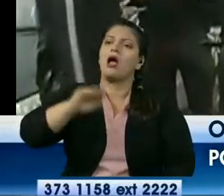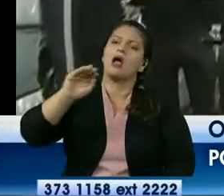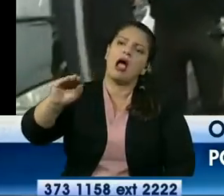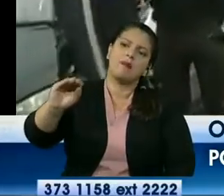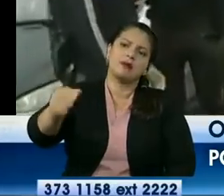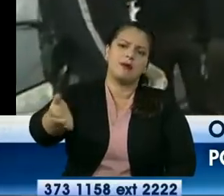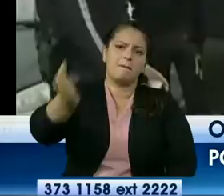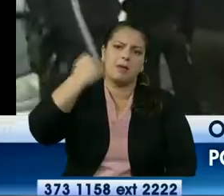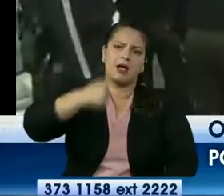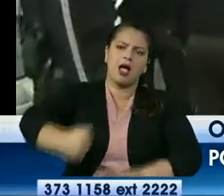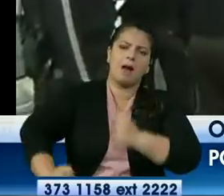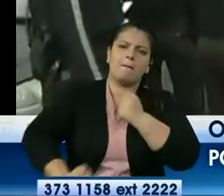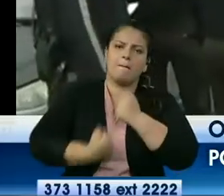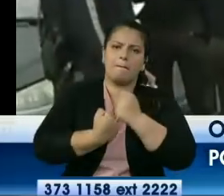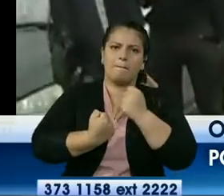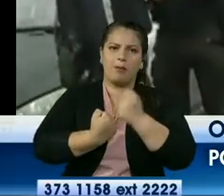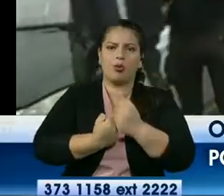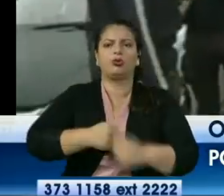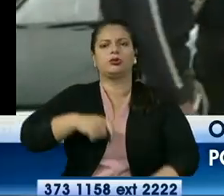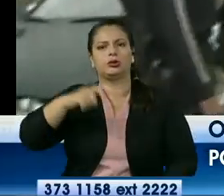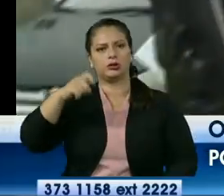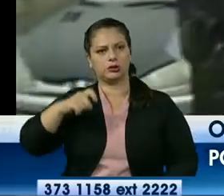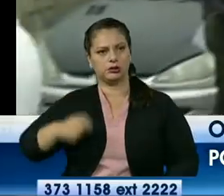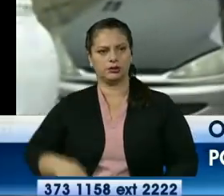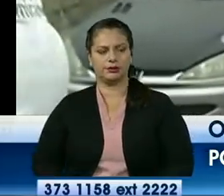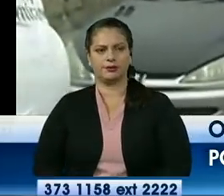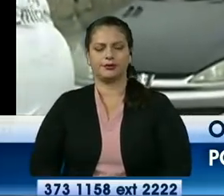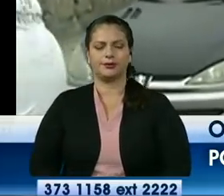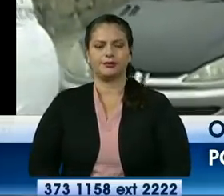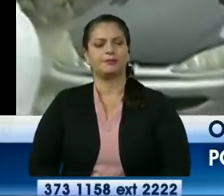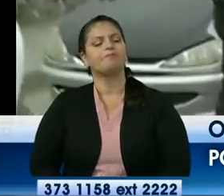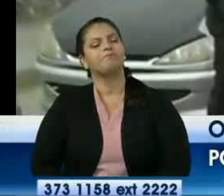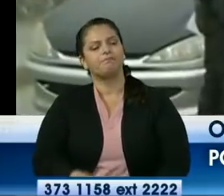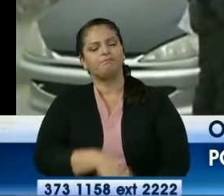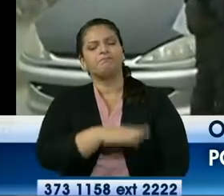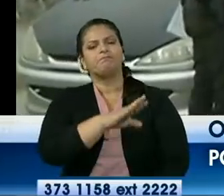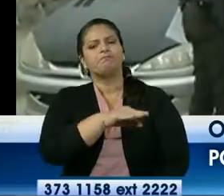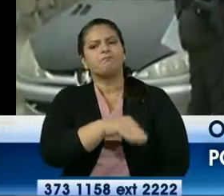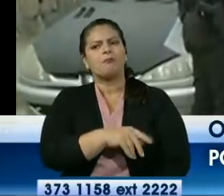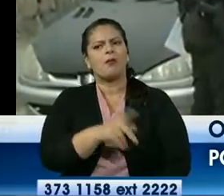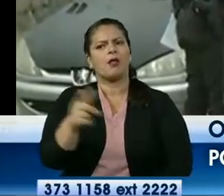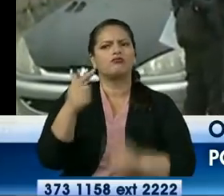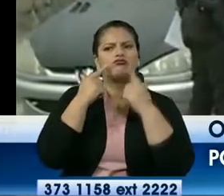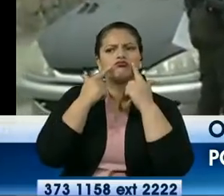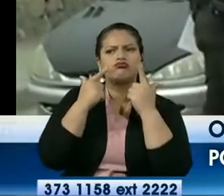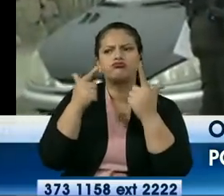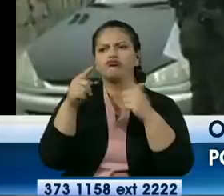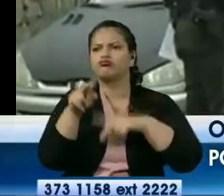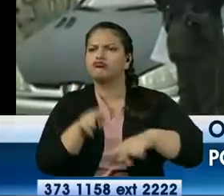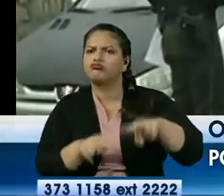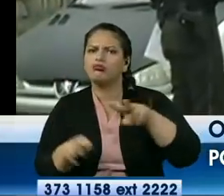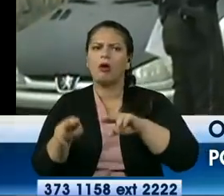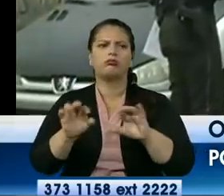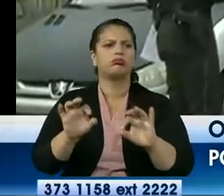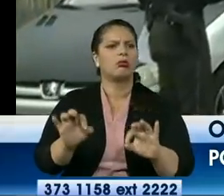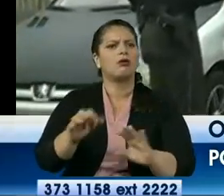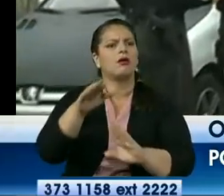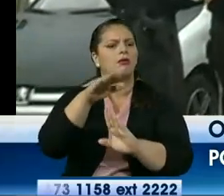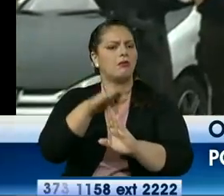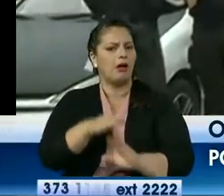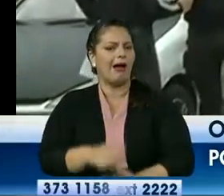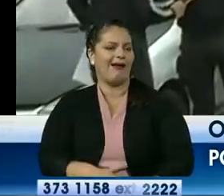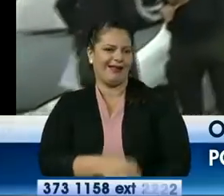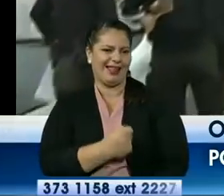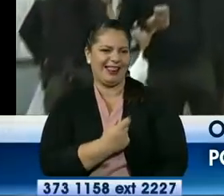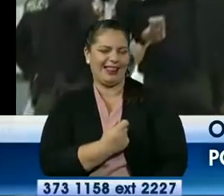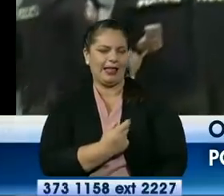vehículos. Sabemos que estos trabajos buscan es la paz ciudadana, pero ¿de qué manera estos operativos